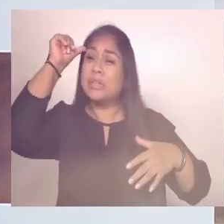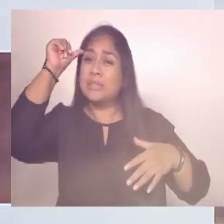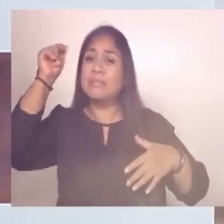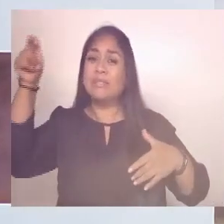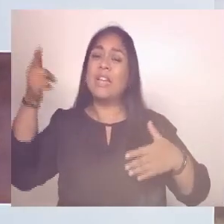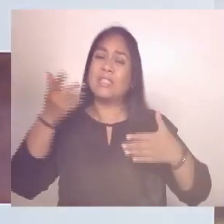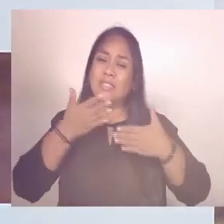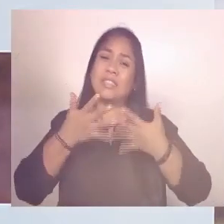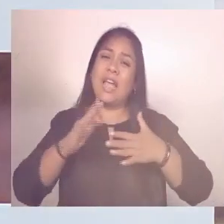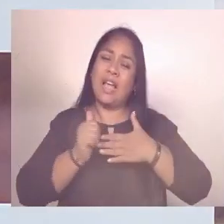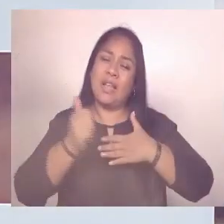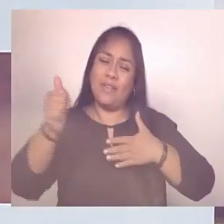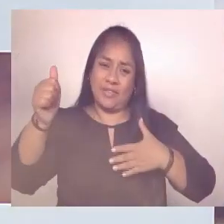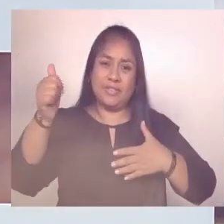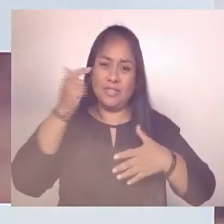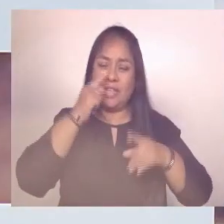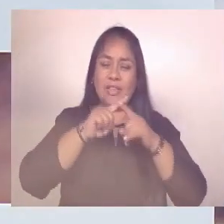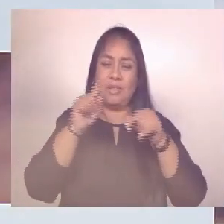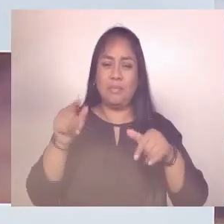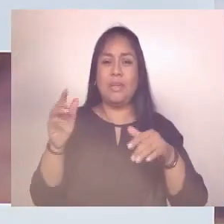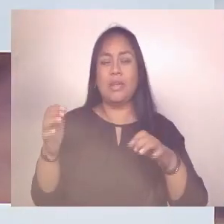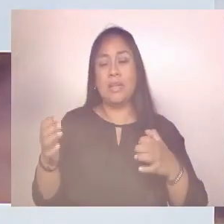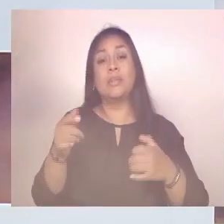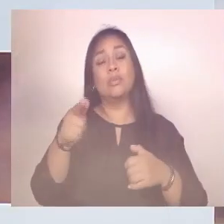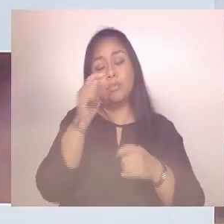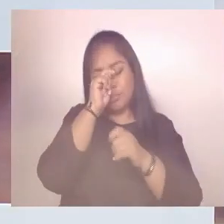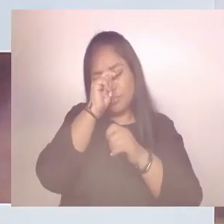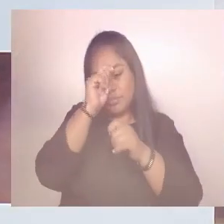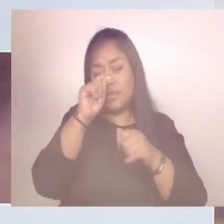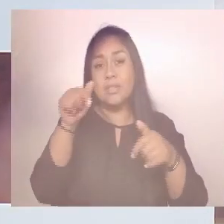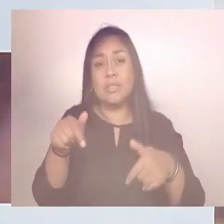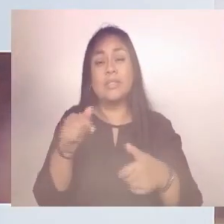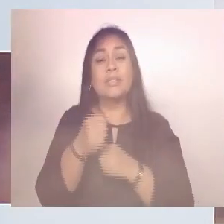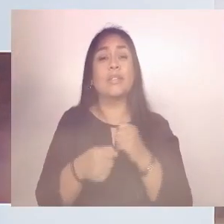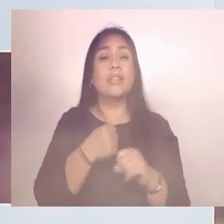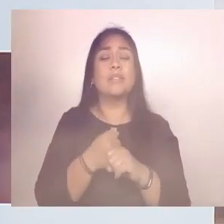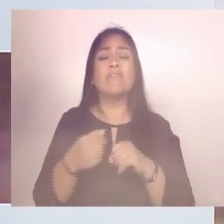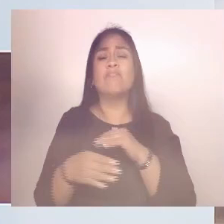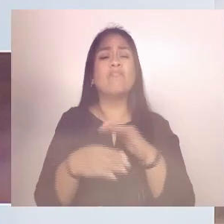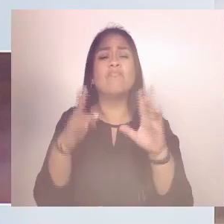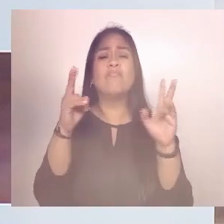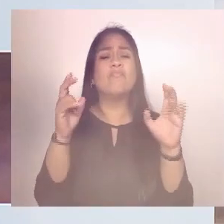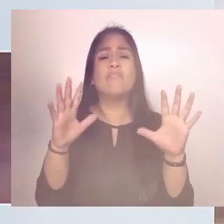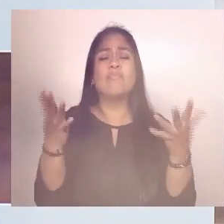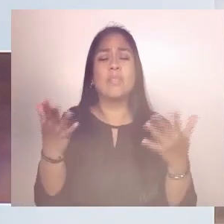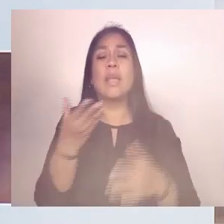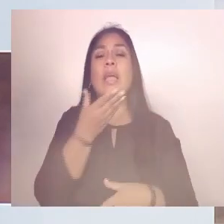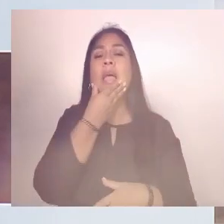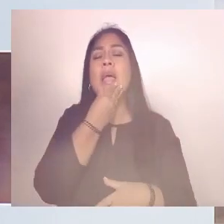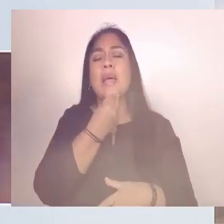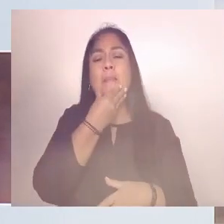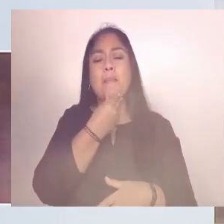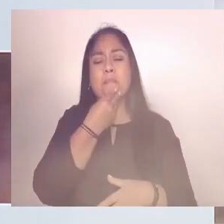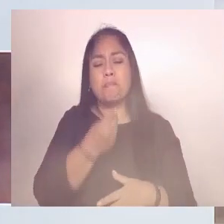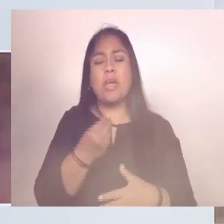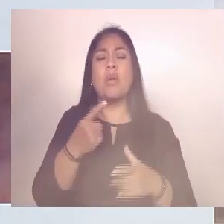más avanzada en la vida. Y para conmemorarlo este año se basó en el tema envejecer con dignidad, y eso